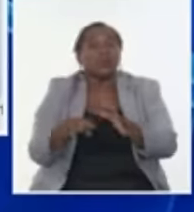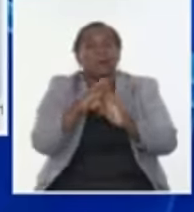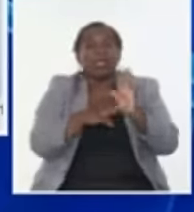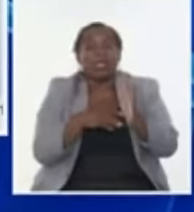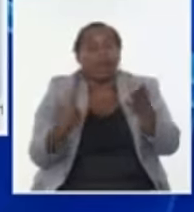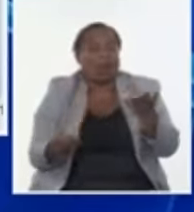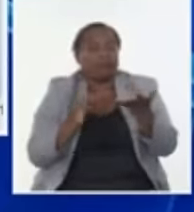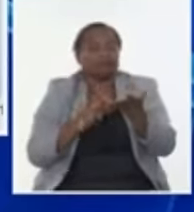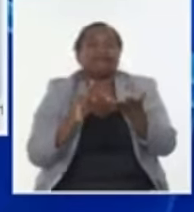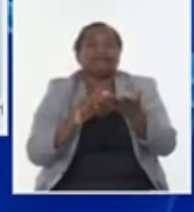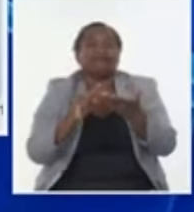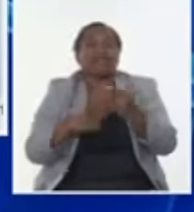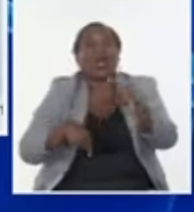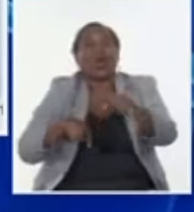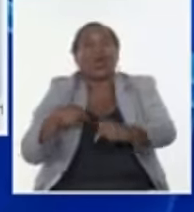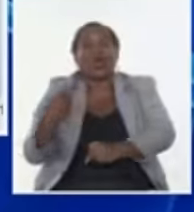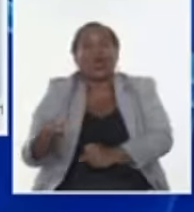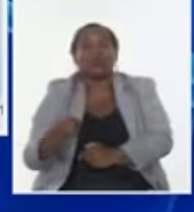de la corrupción y de todas estas